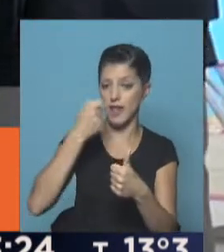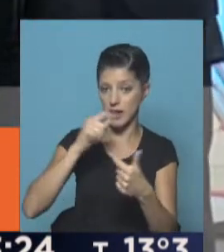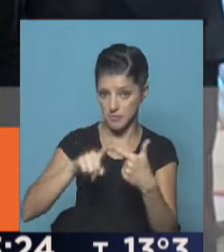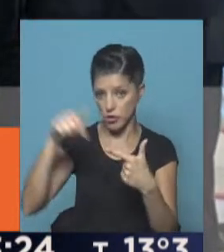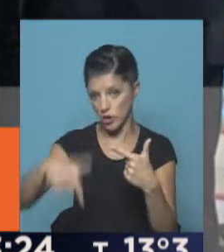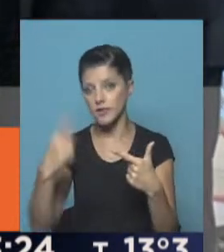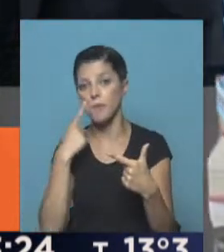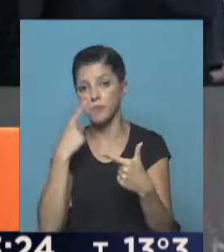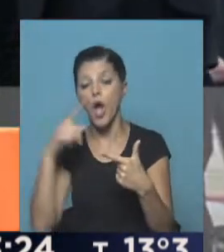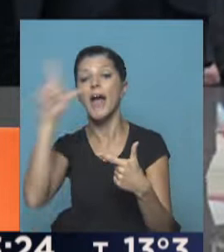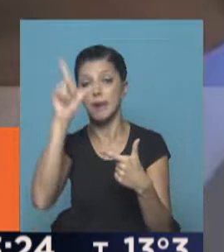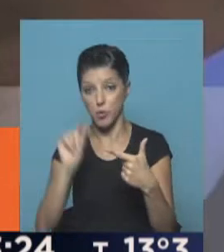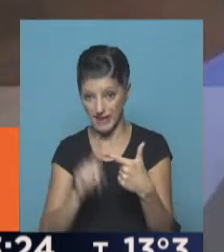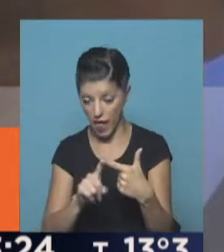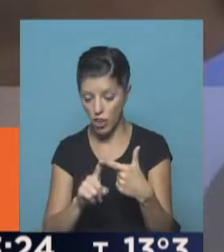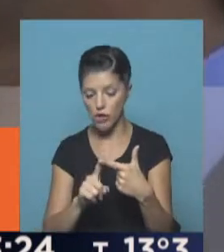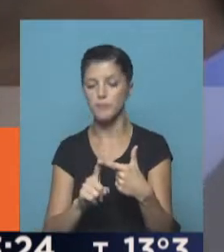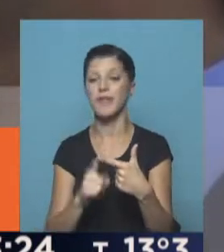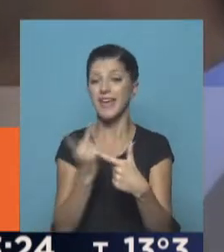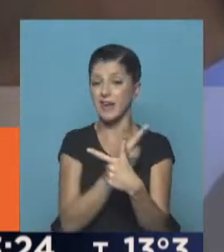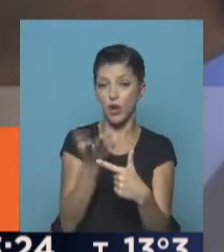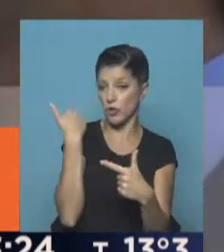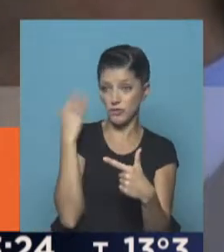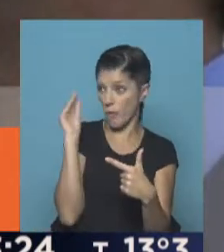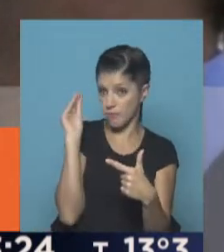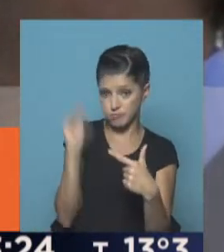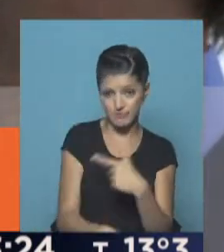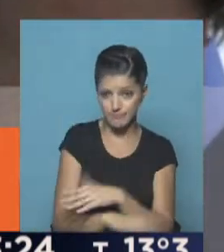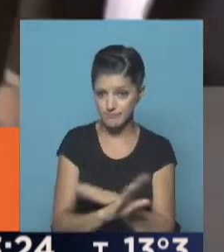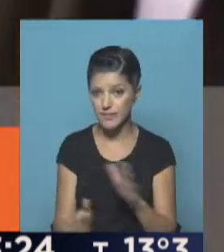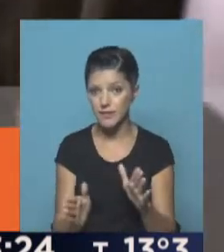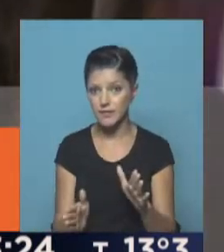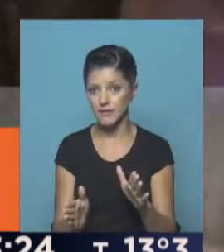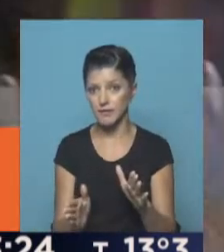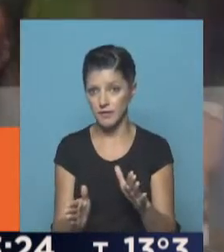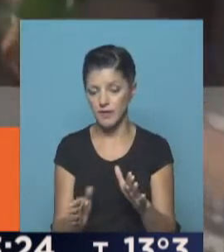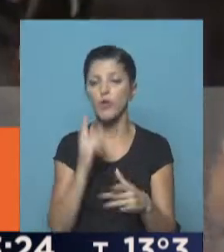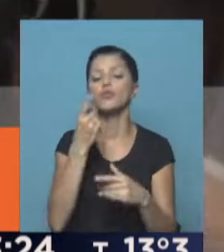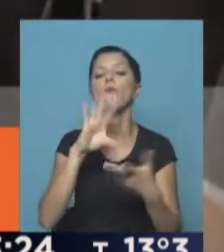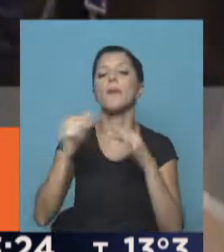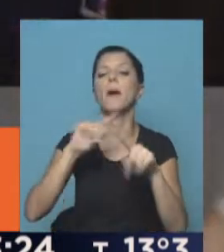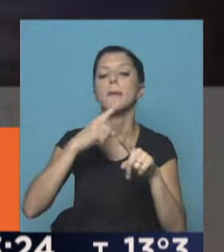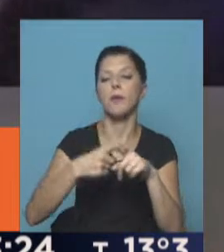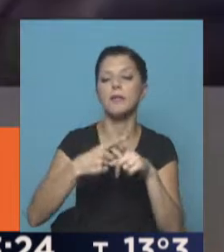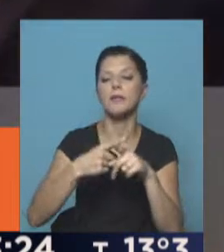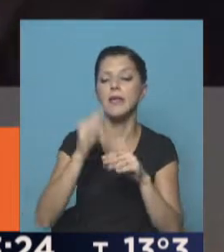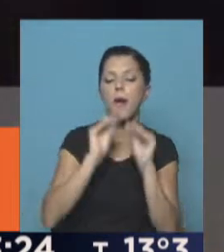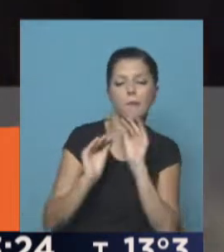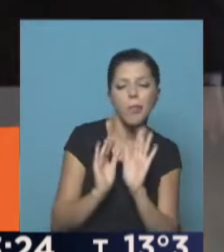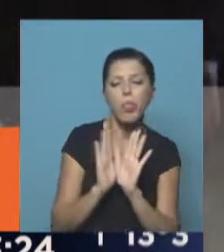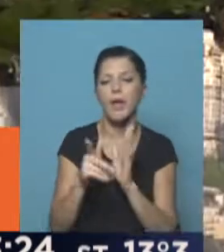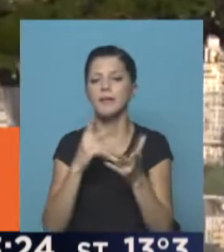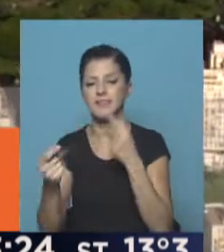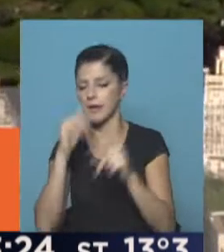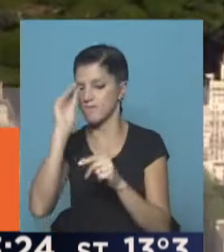es republicanos, que han fracasado prácticamente haciendo maquillaje con sus políticas y sus respectivos